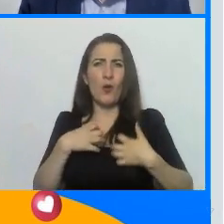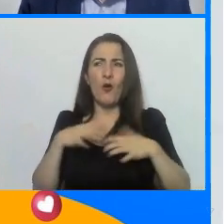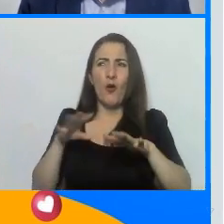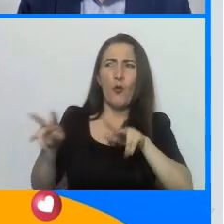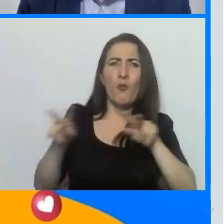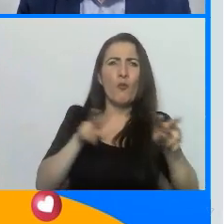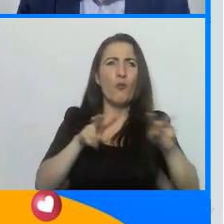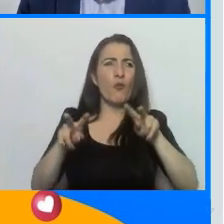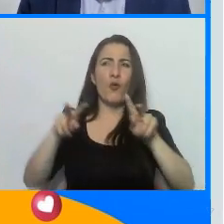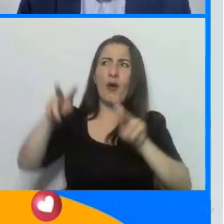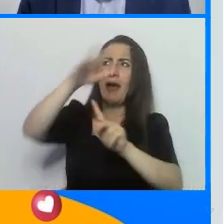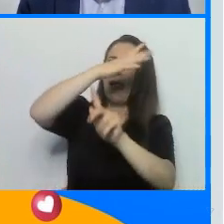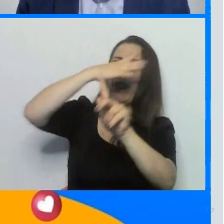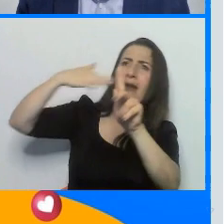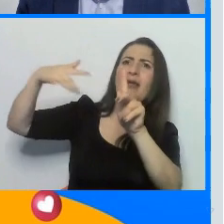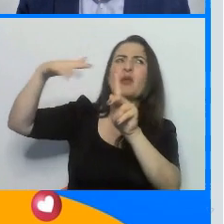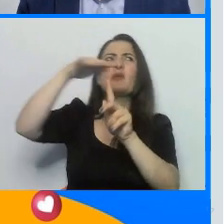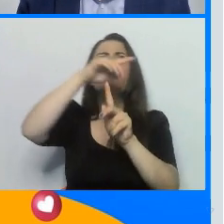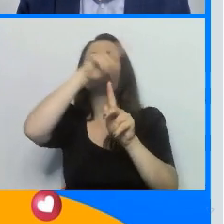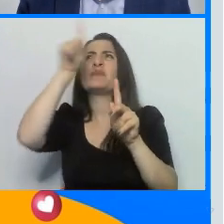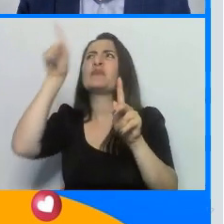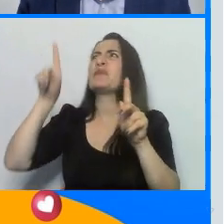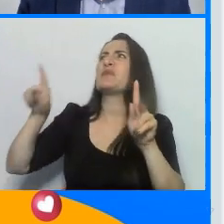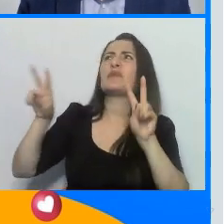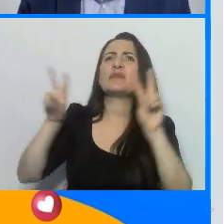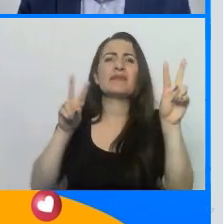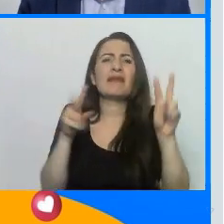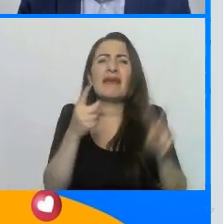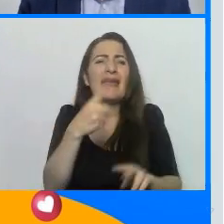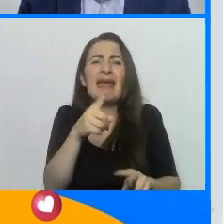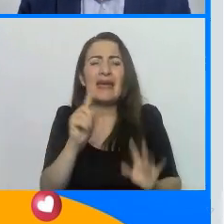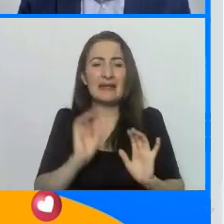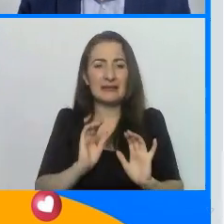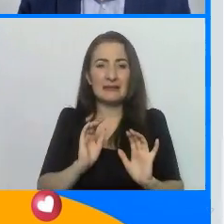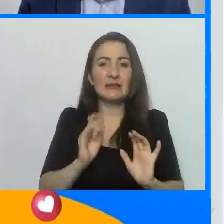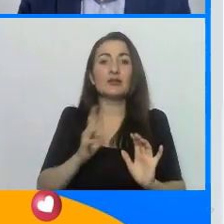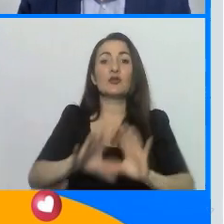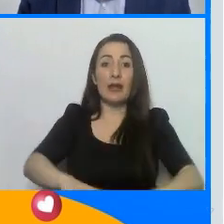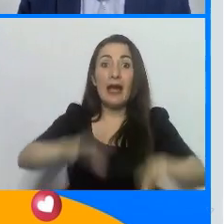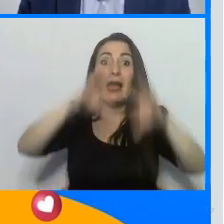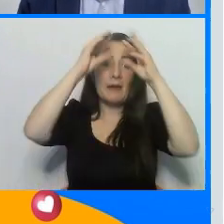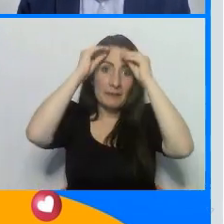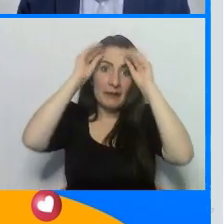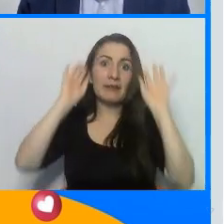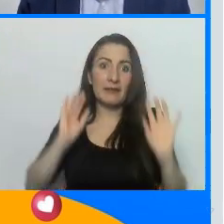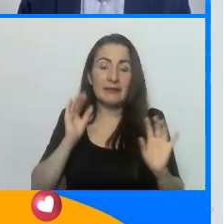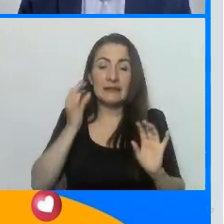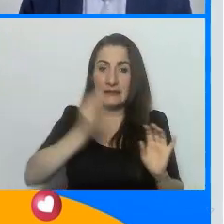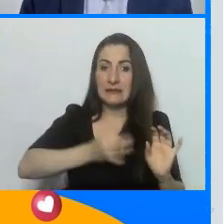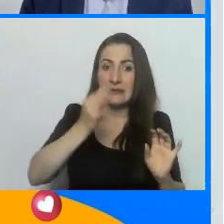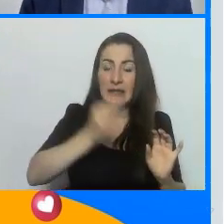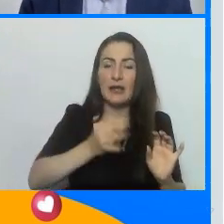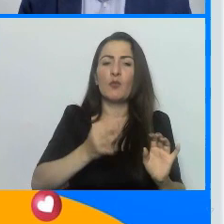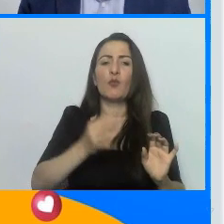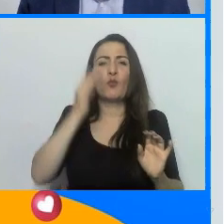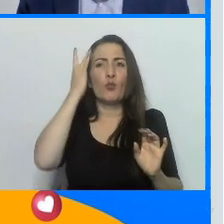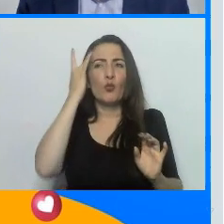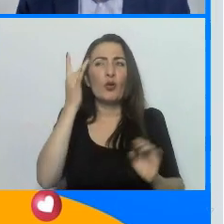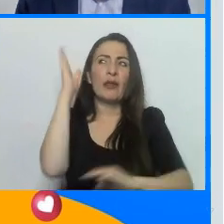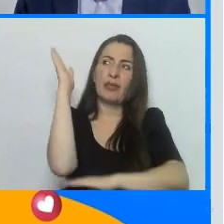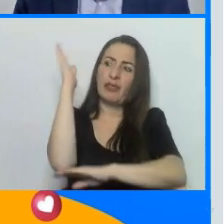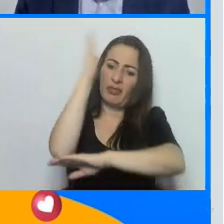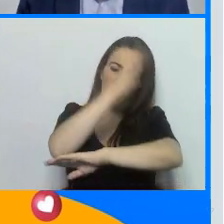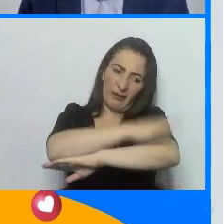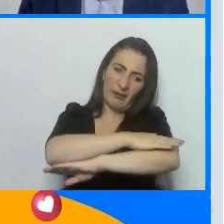que pasa a nuestro alrededor. De hecho, pues así hemos aprendido todo siempre, ¿no? El por qué el día, el por qué